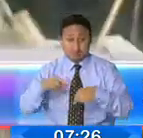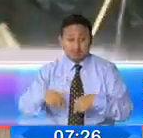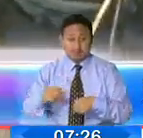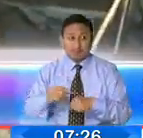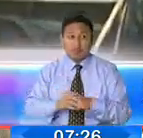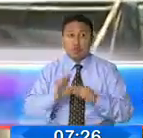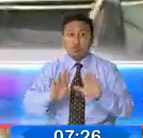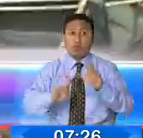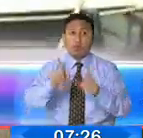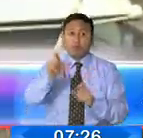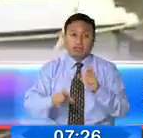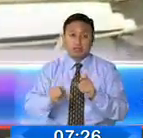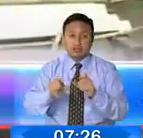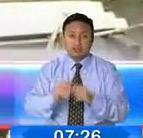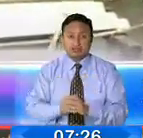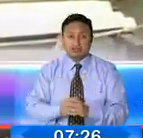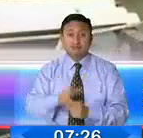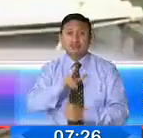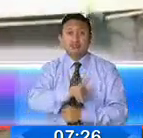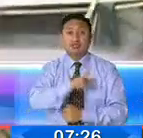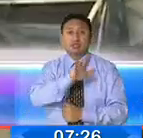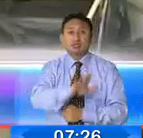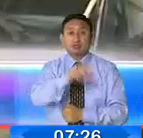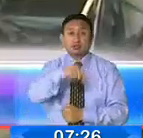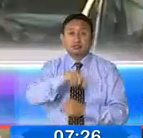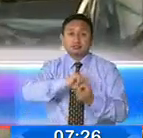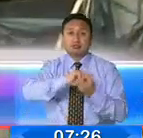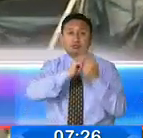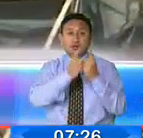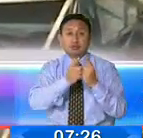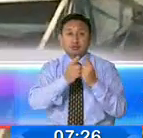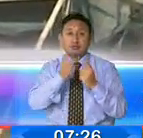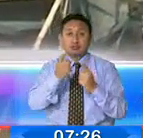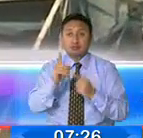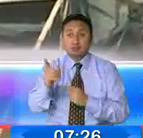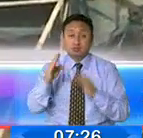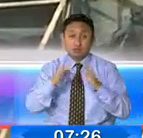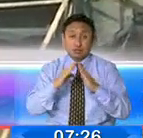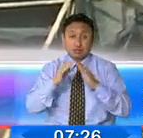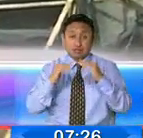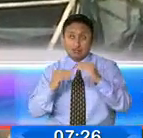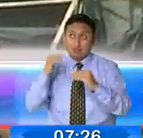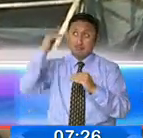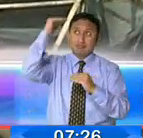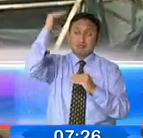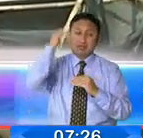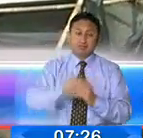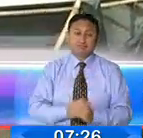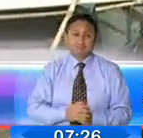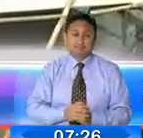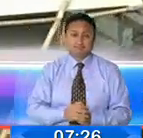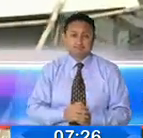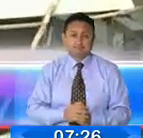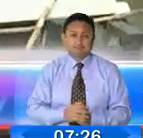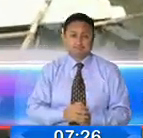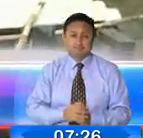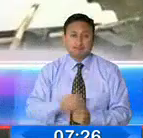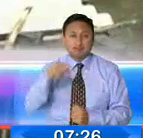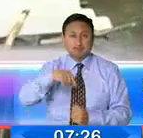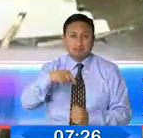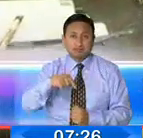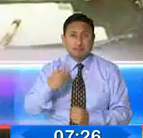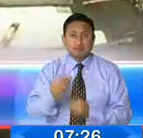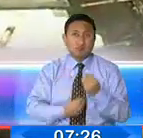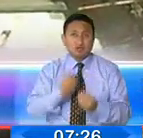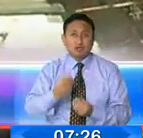evacuaron 9 personas y 35 fueron ubicadas ya en el segundo piso de la vivienda. De ahí en más, nosotros lo que